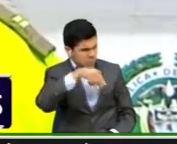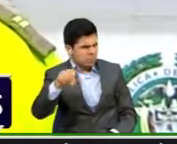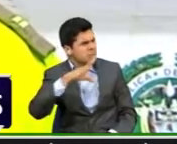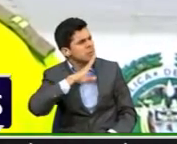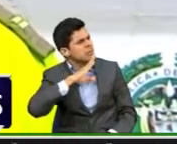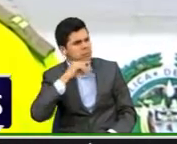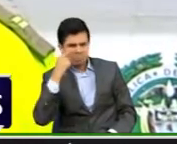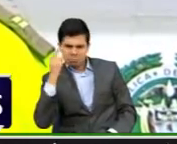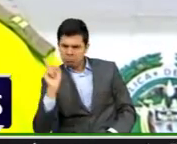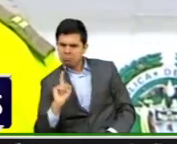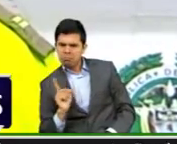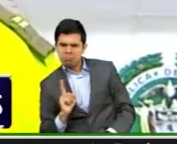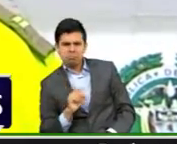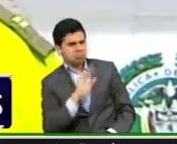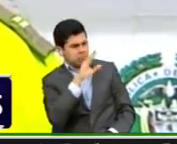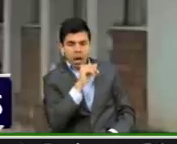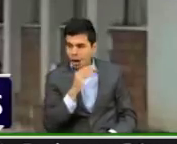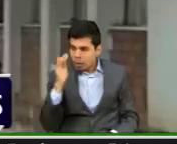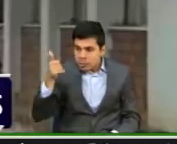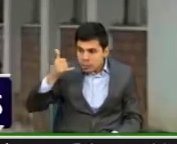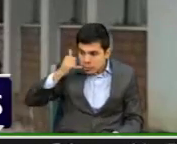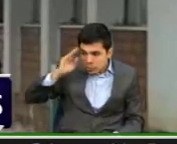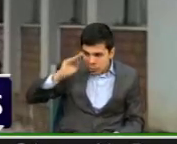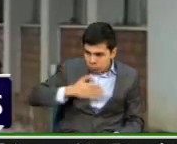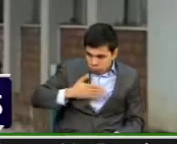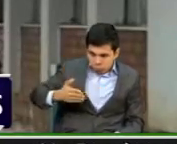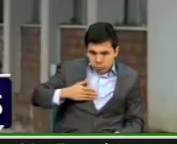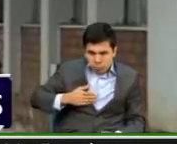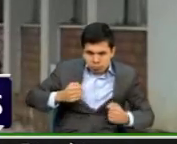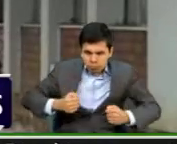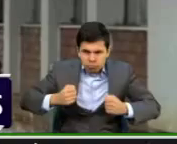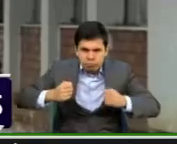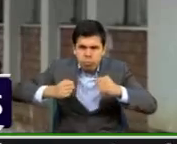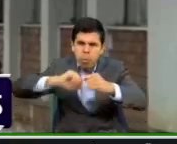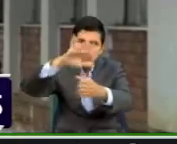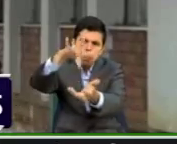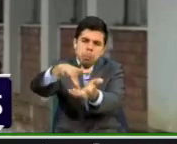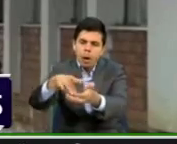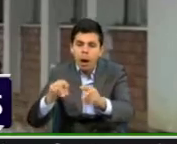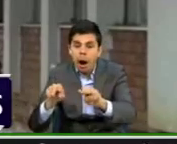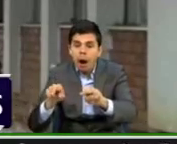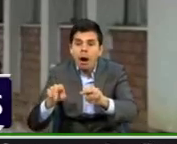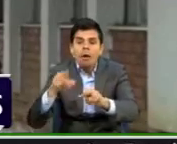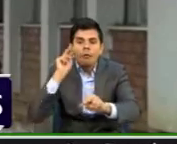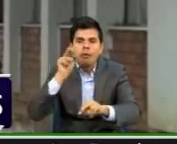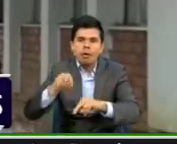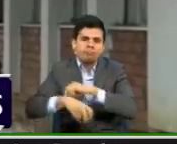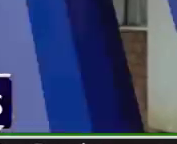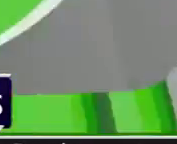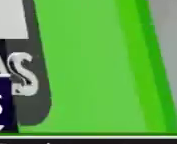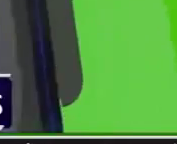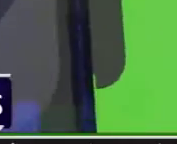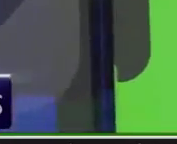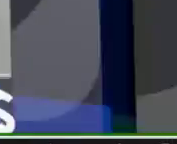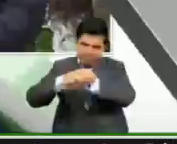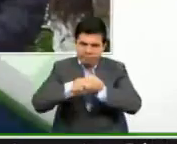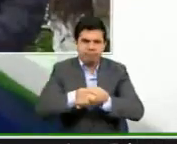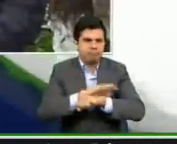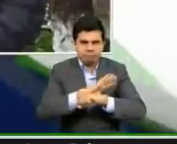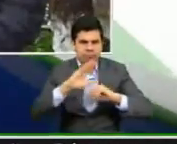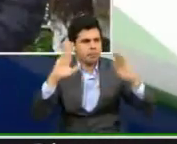desplazan las unidades de la estación de policía estas dos personas fueron dejadas a disposición de las autoridades competentes